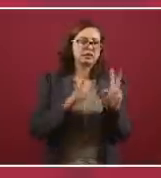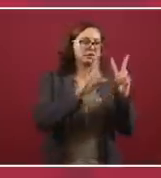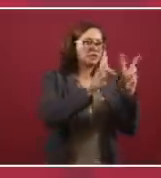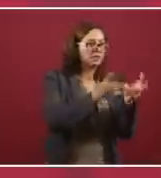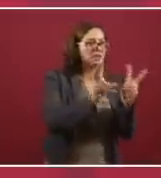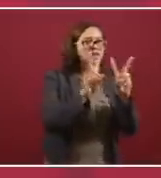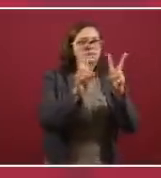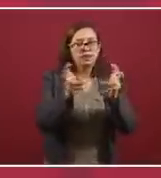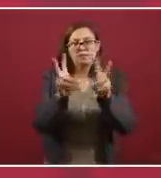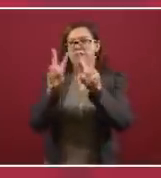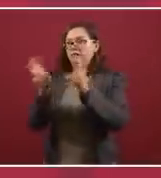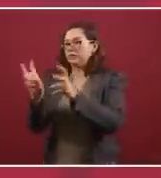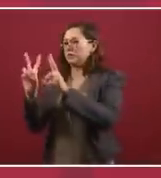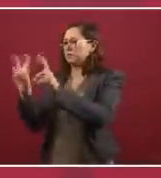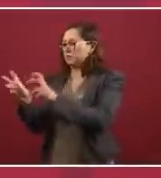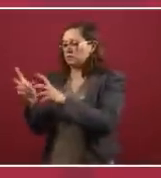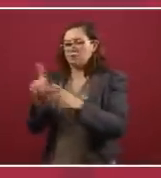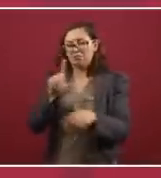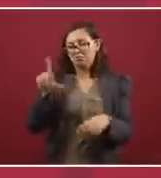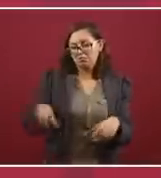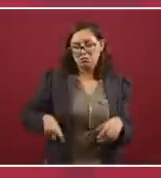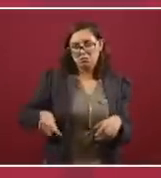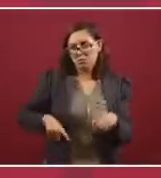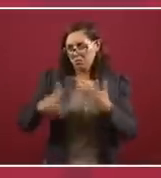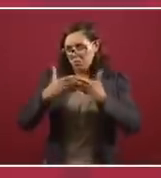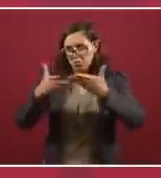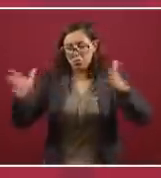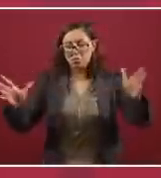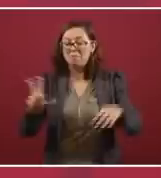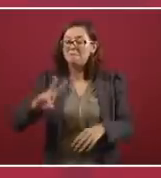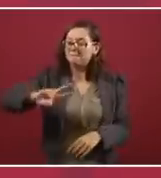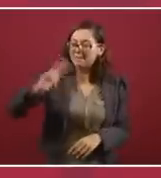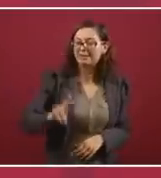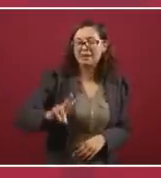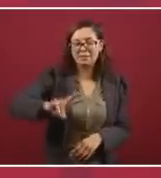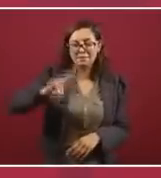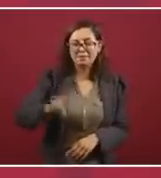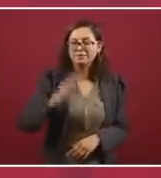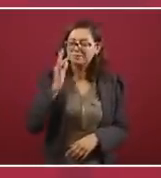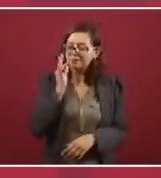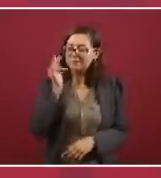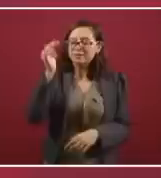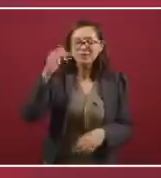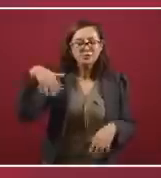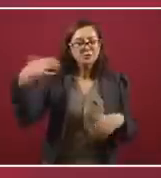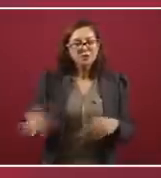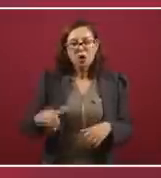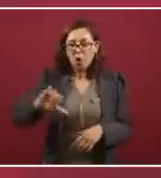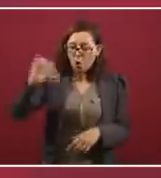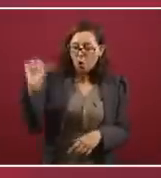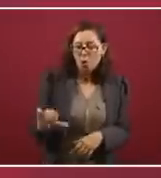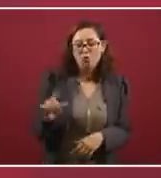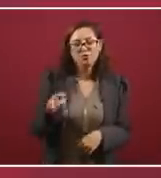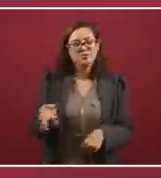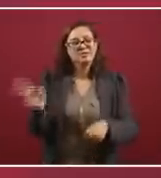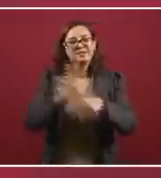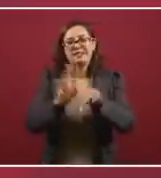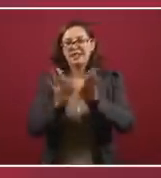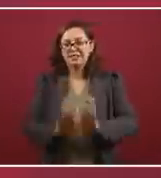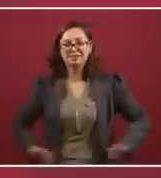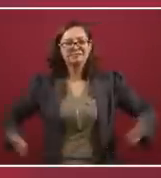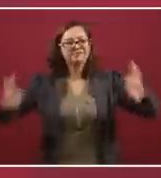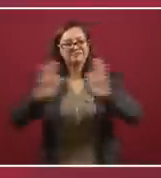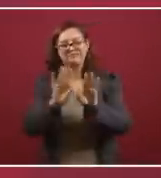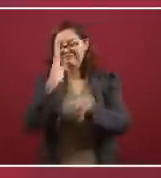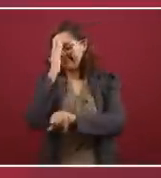campos de la vida pública. Y de verdad, hoy es un día muy importante por este